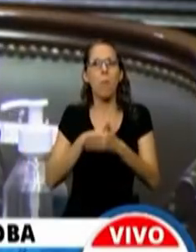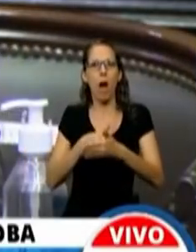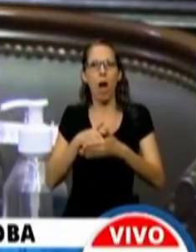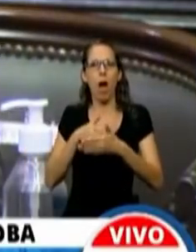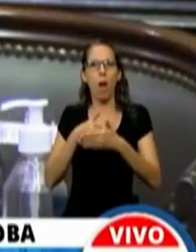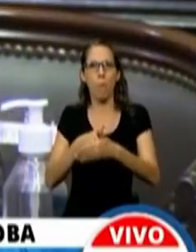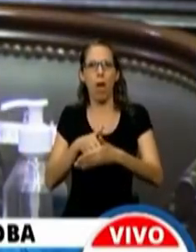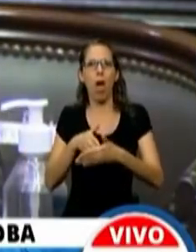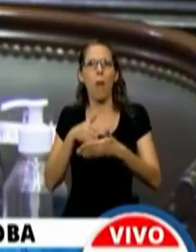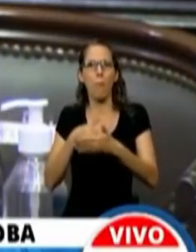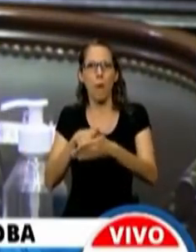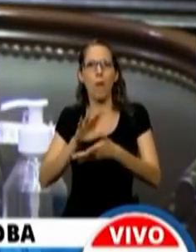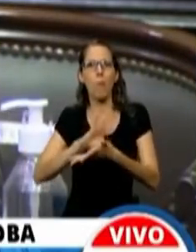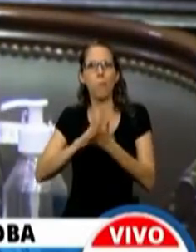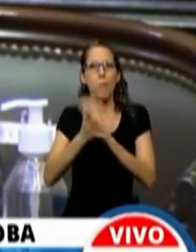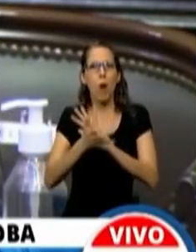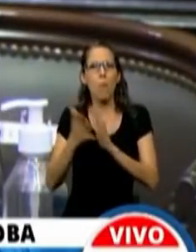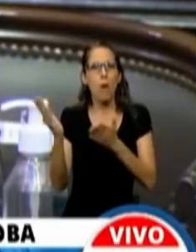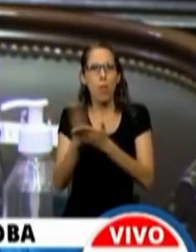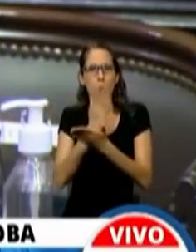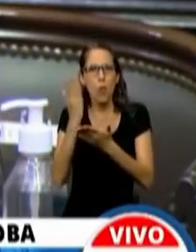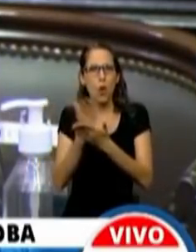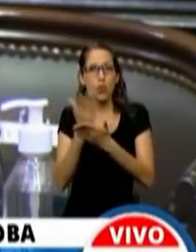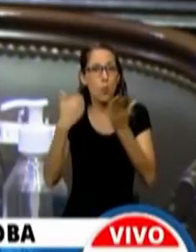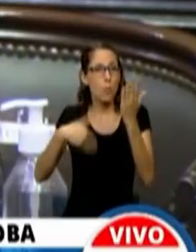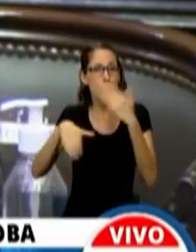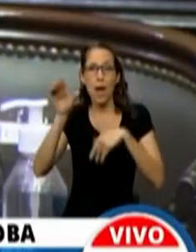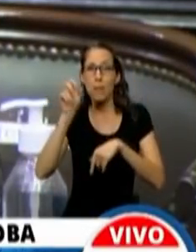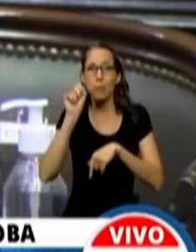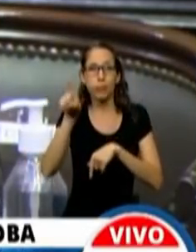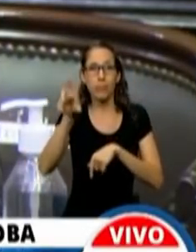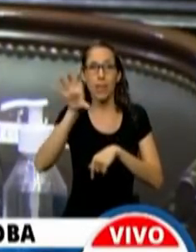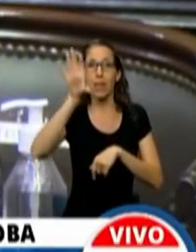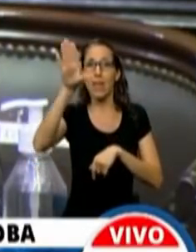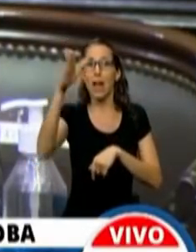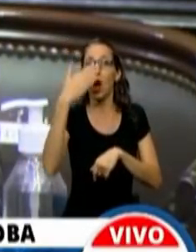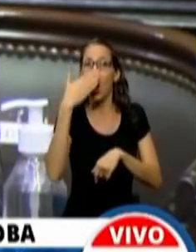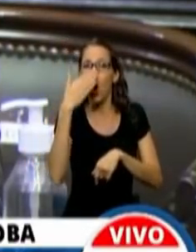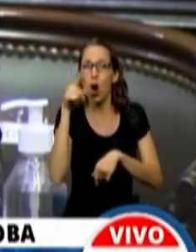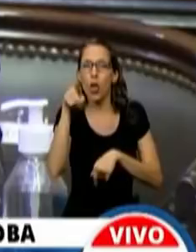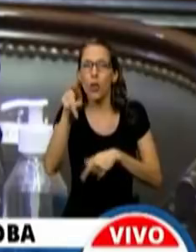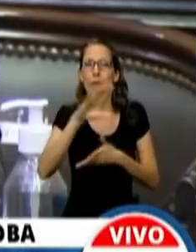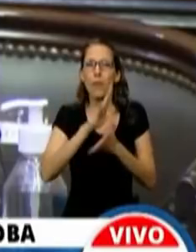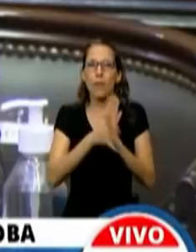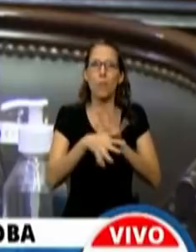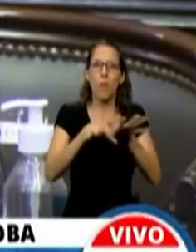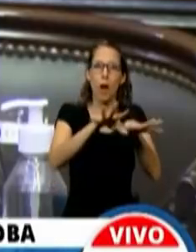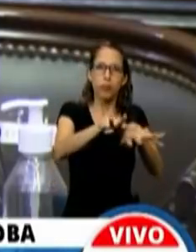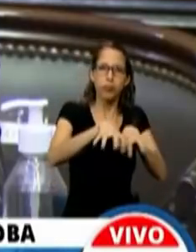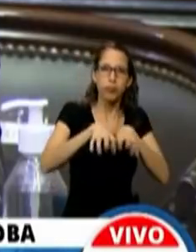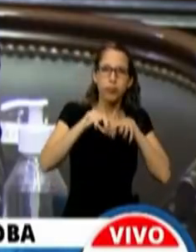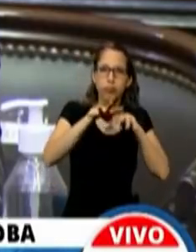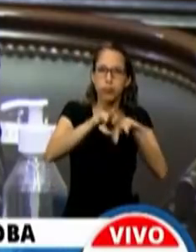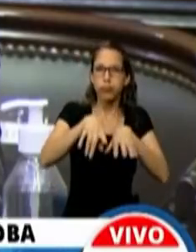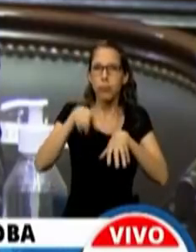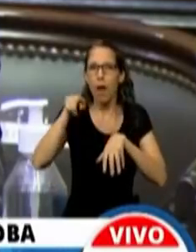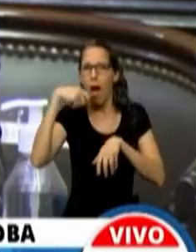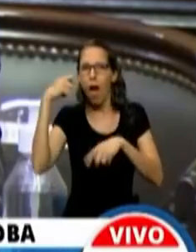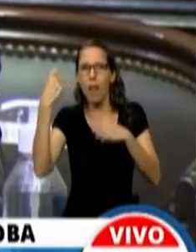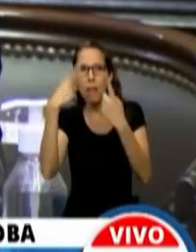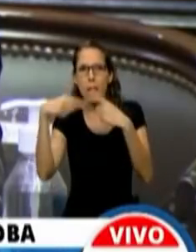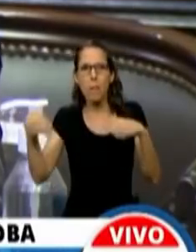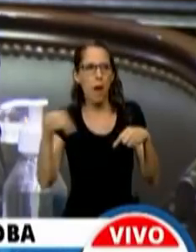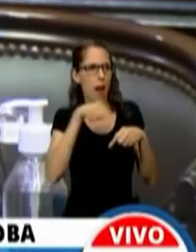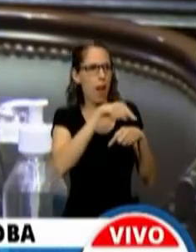Disney, la verdad, estoy en Miami, quizá vaya un día, estamos viendo, pero creo que también,